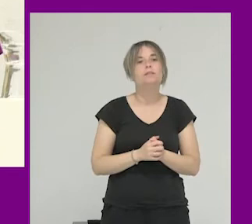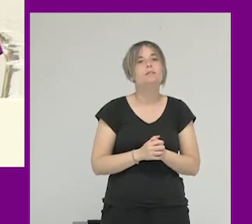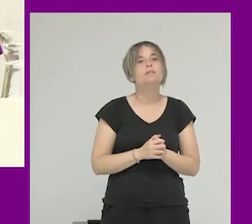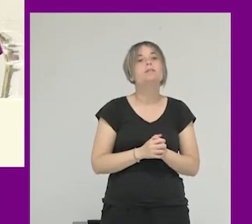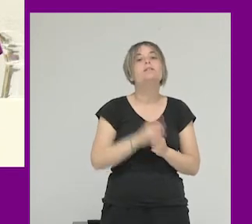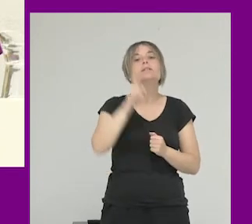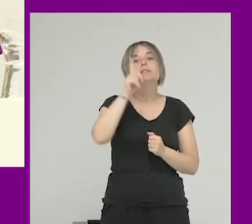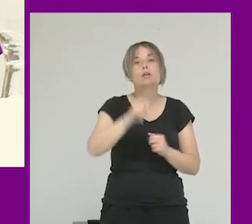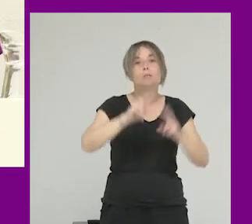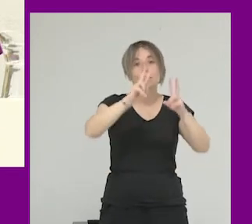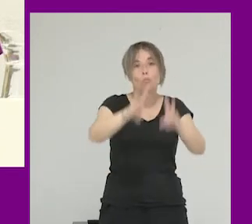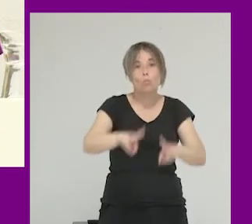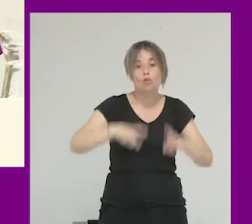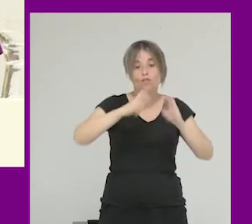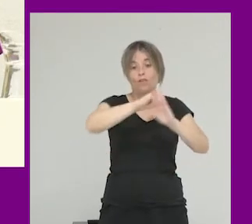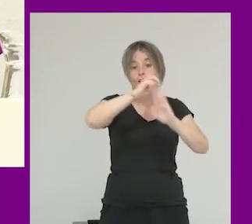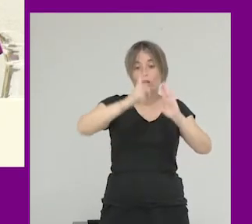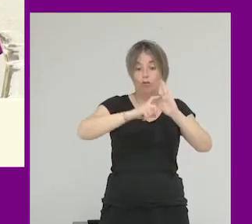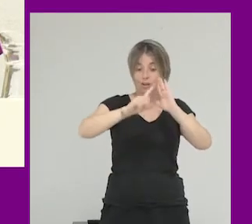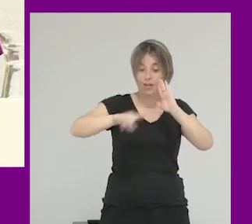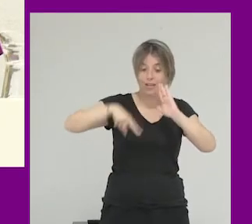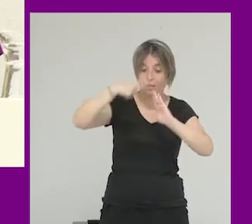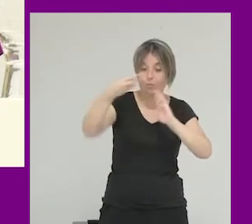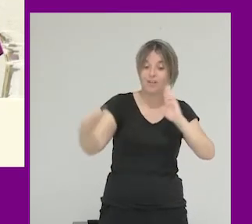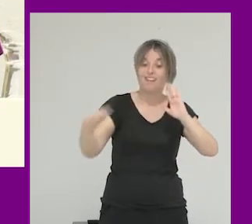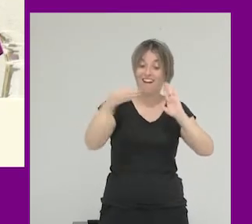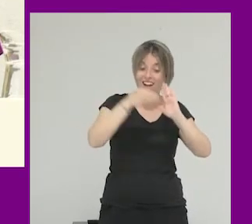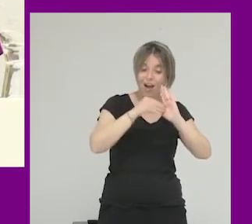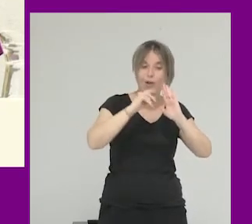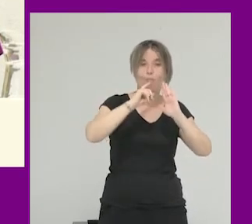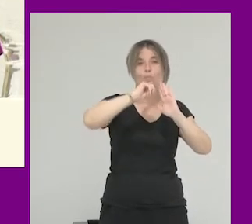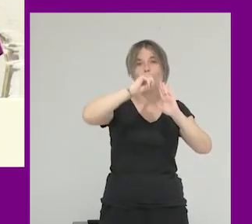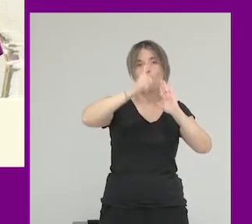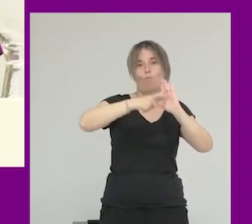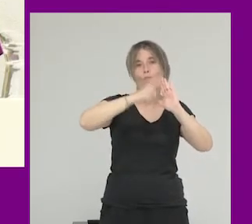una modificación de la ley posterior se introduce la